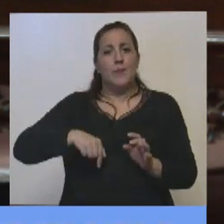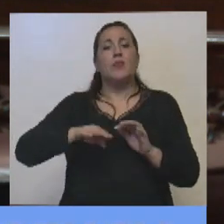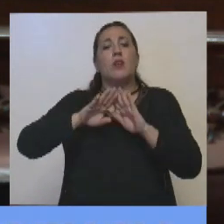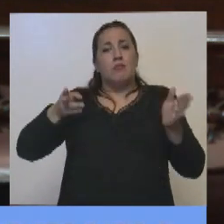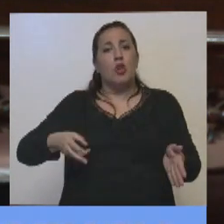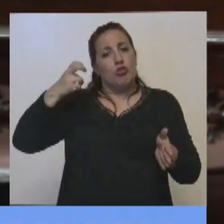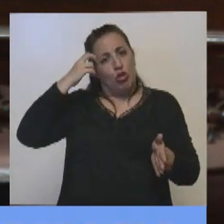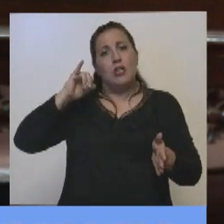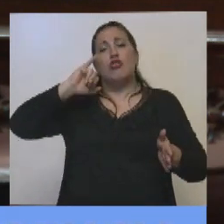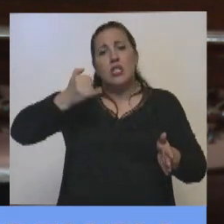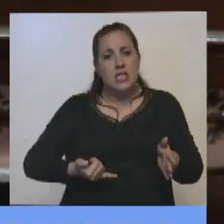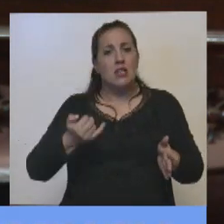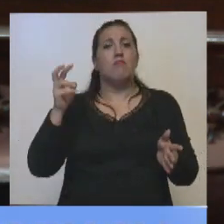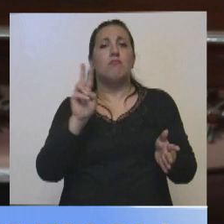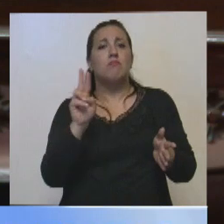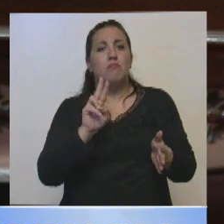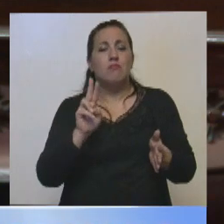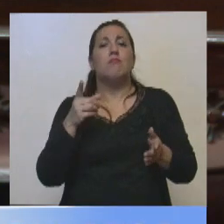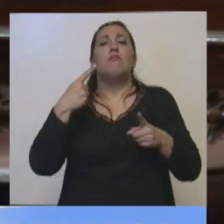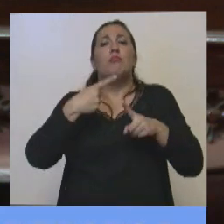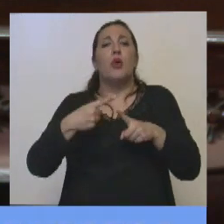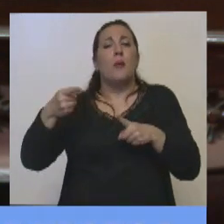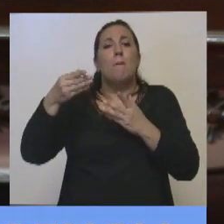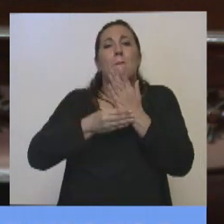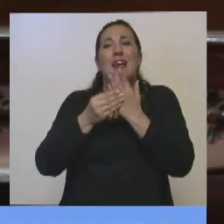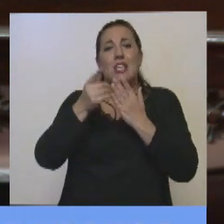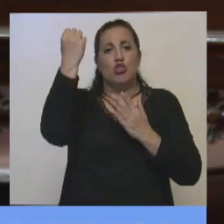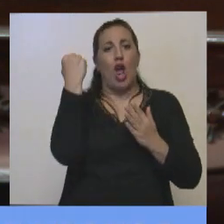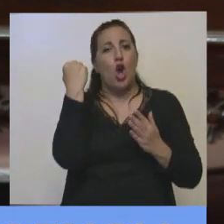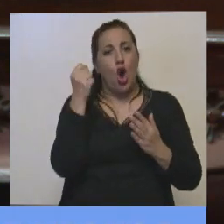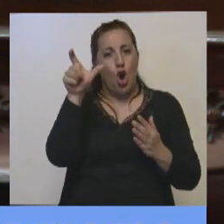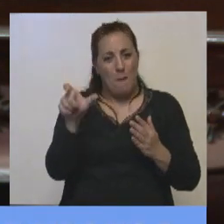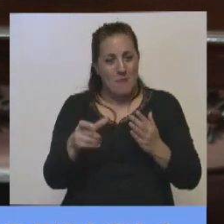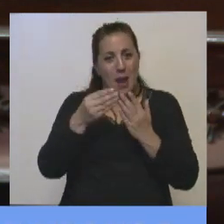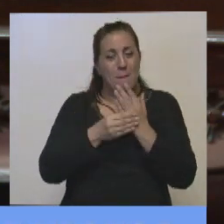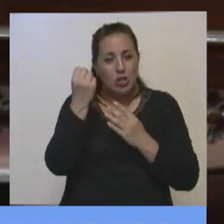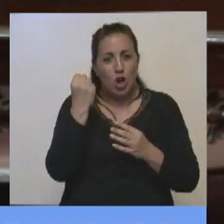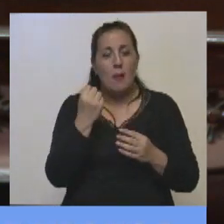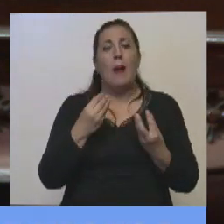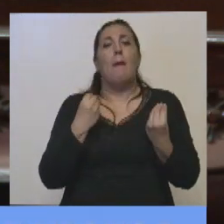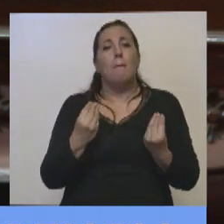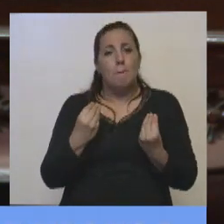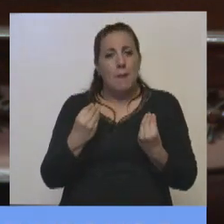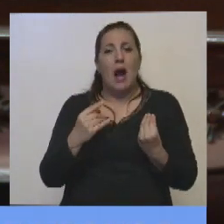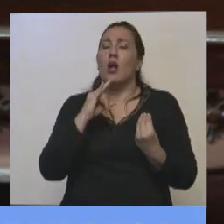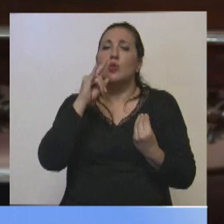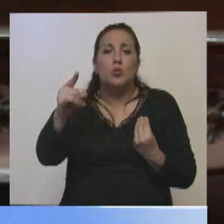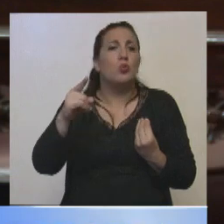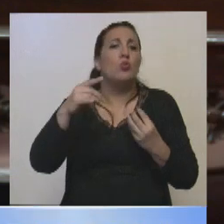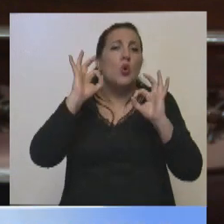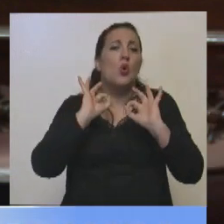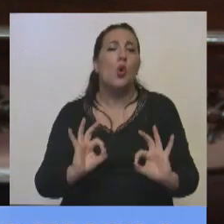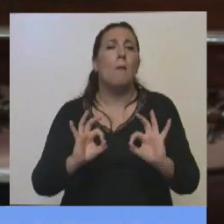en cabeza de el ministro de economía de la nación para llevar adelante todos los